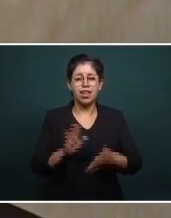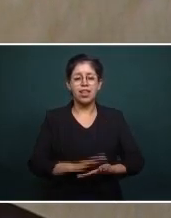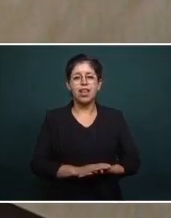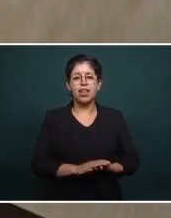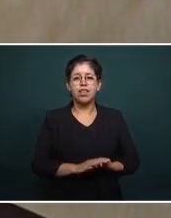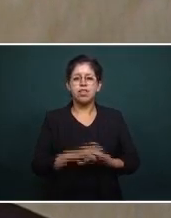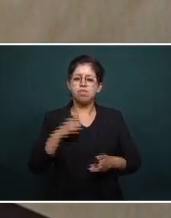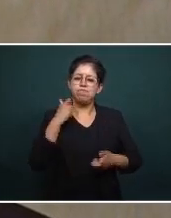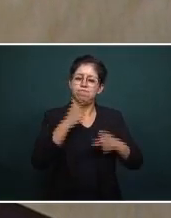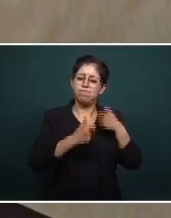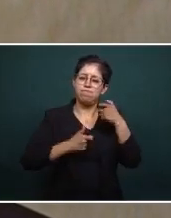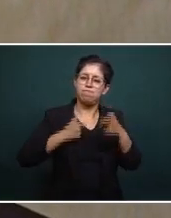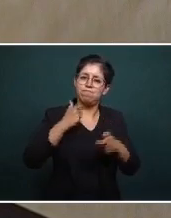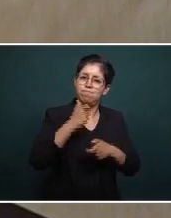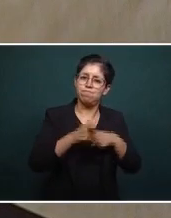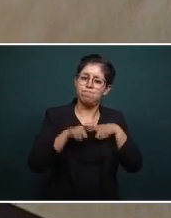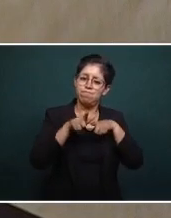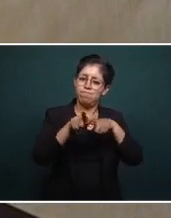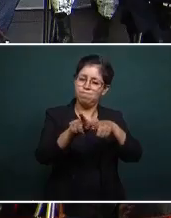invertir